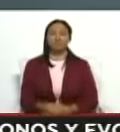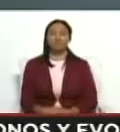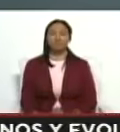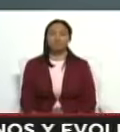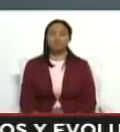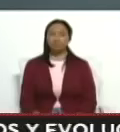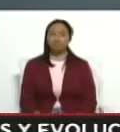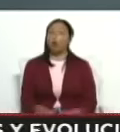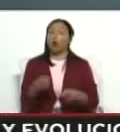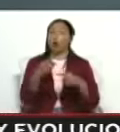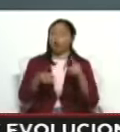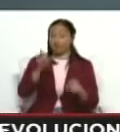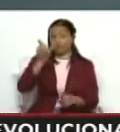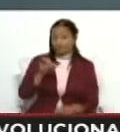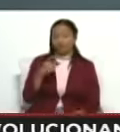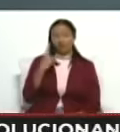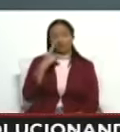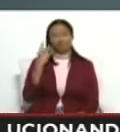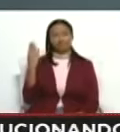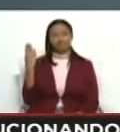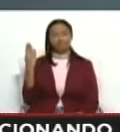Este que en una de las